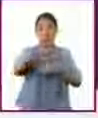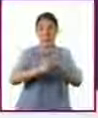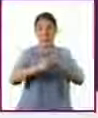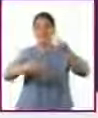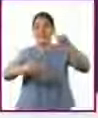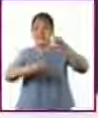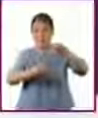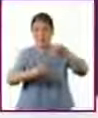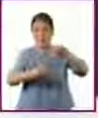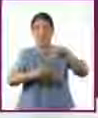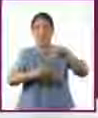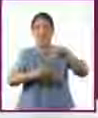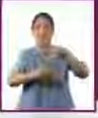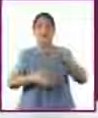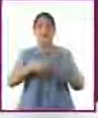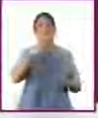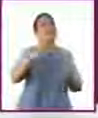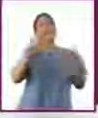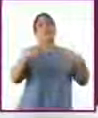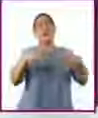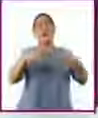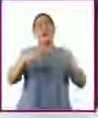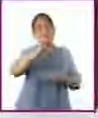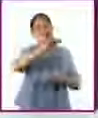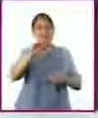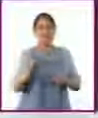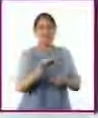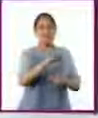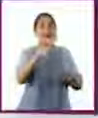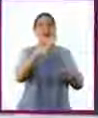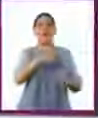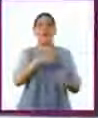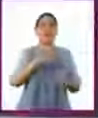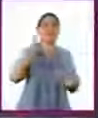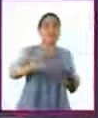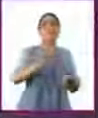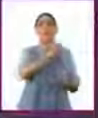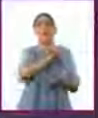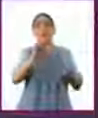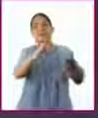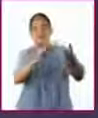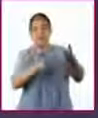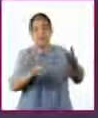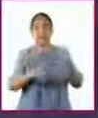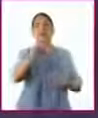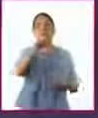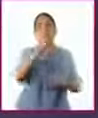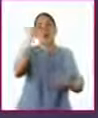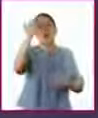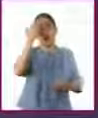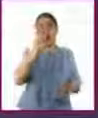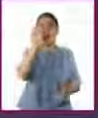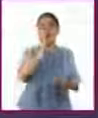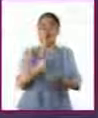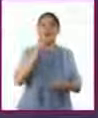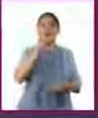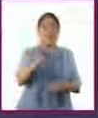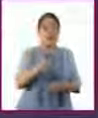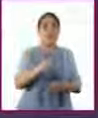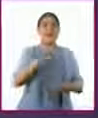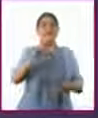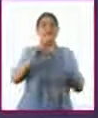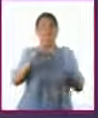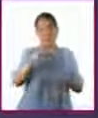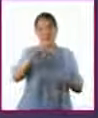Latina, tienen un extenso abanico de posibilidades para poder leer. Conozcamos ahora a un autor más de esta